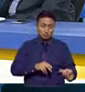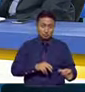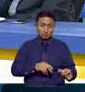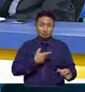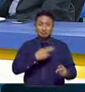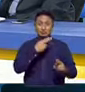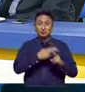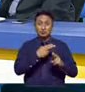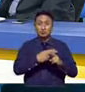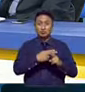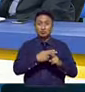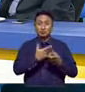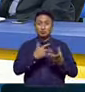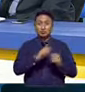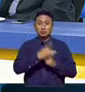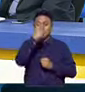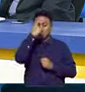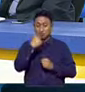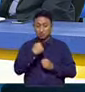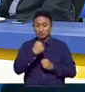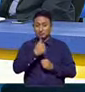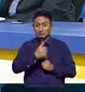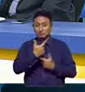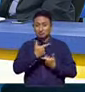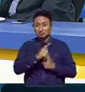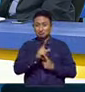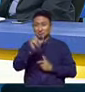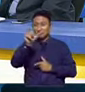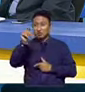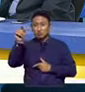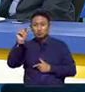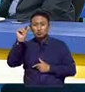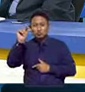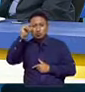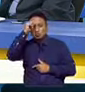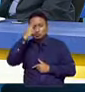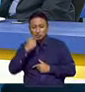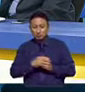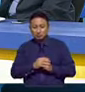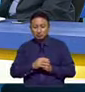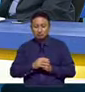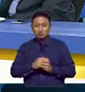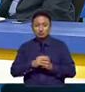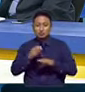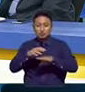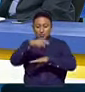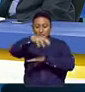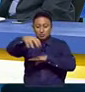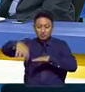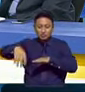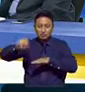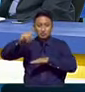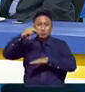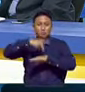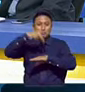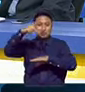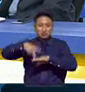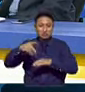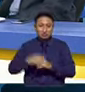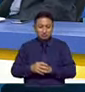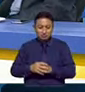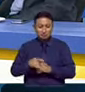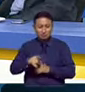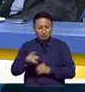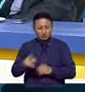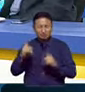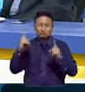los nombres, de la cabeza de lista una pequeña ficha, y de los provinciales apenas de Pichincha, porque también el espacio es complicado,